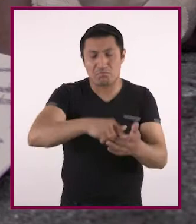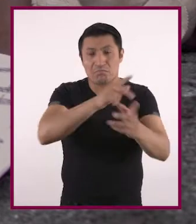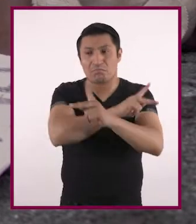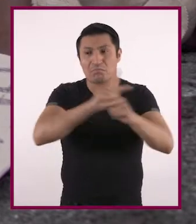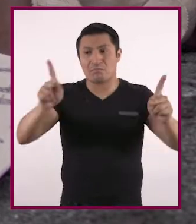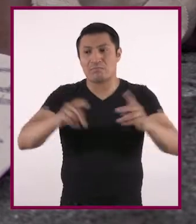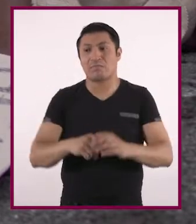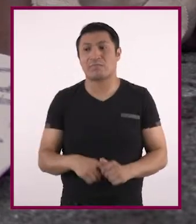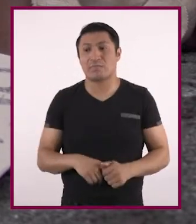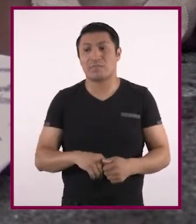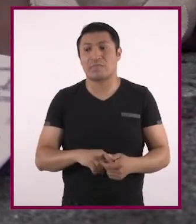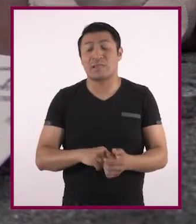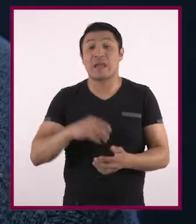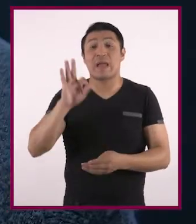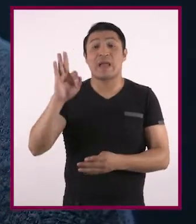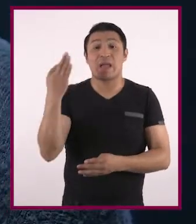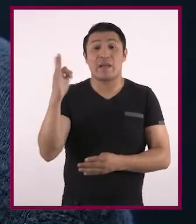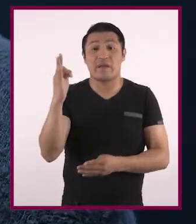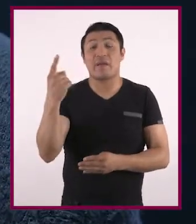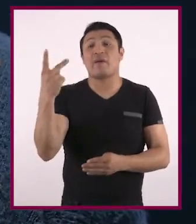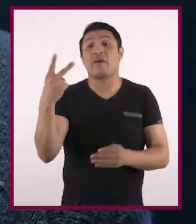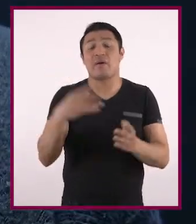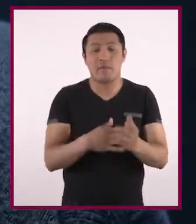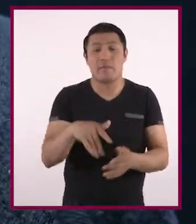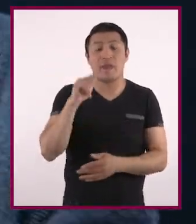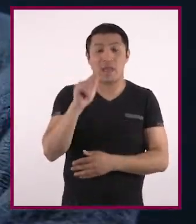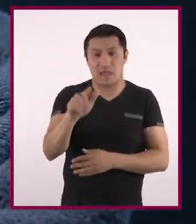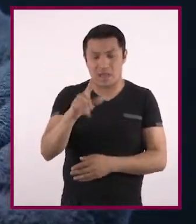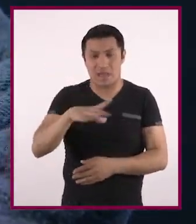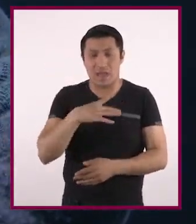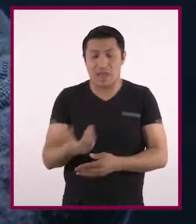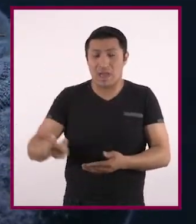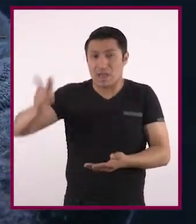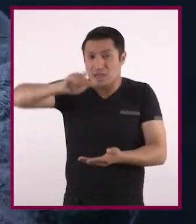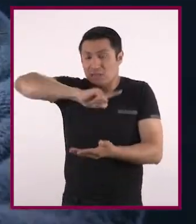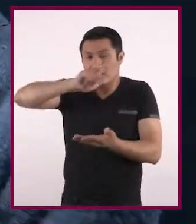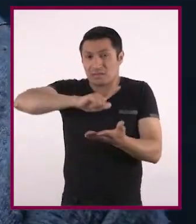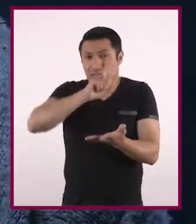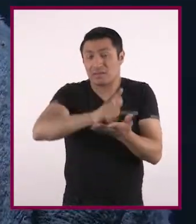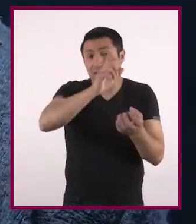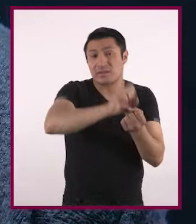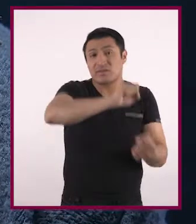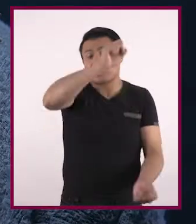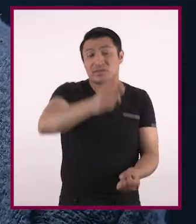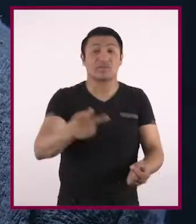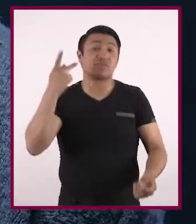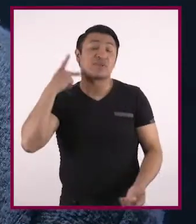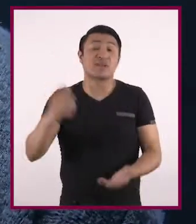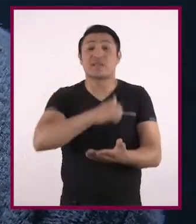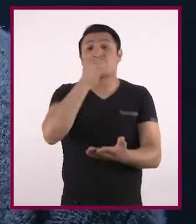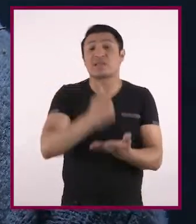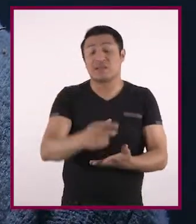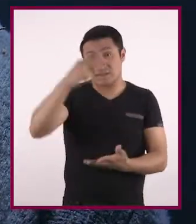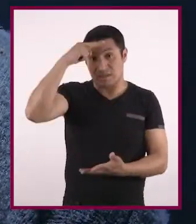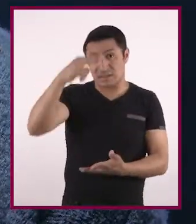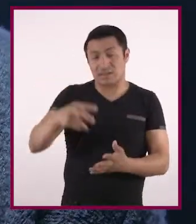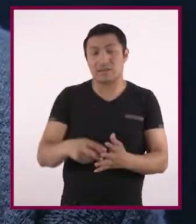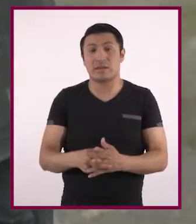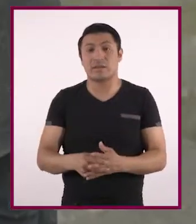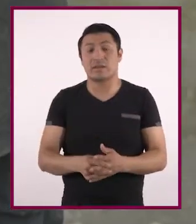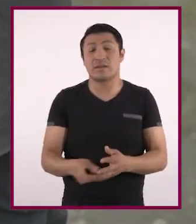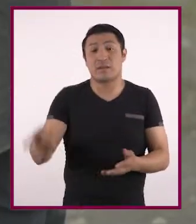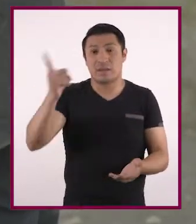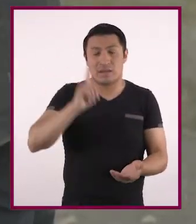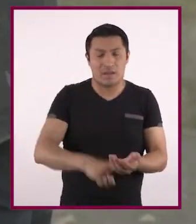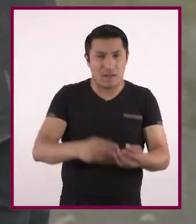público. En febrero de 2017 entró en vigor la Constitución Política de la Ciudad de México, donde,